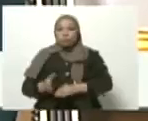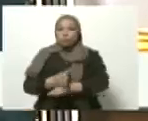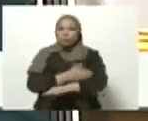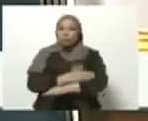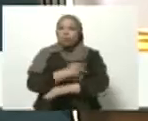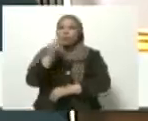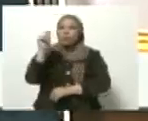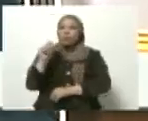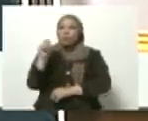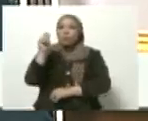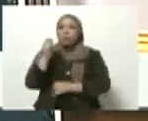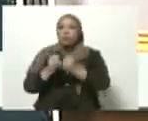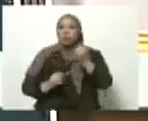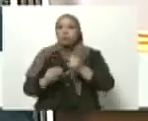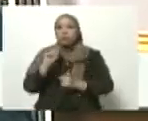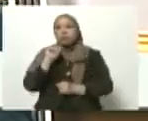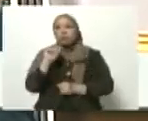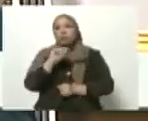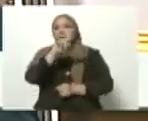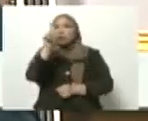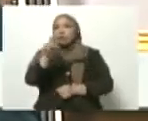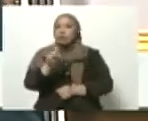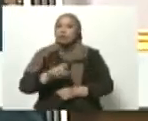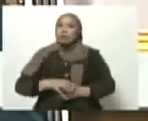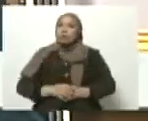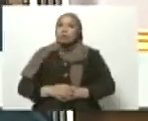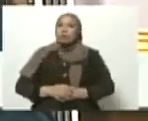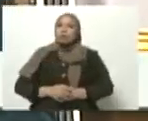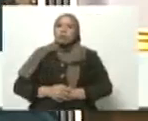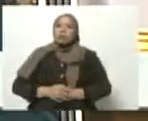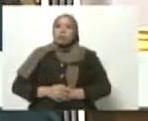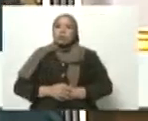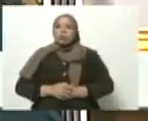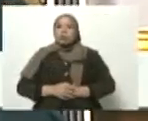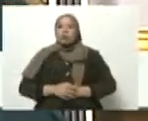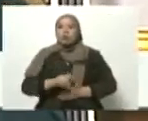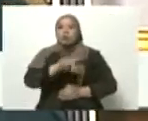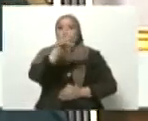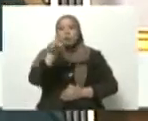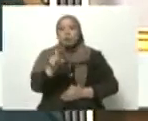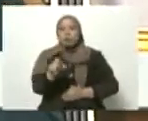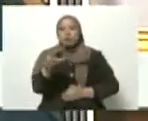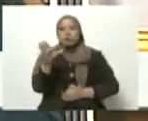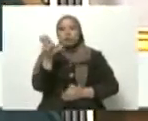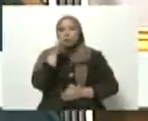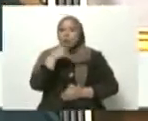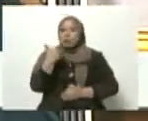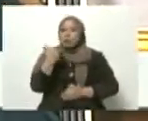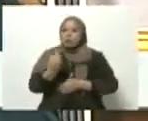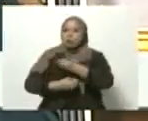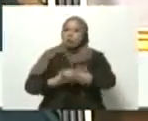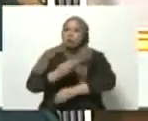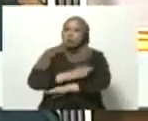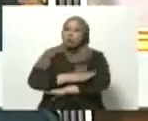aventuro señalar lo siguiente y preguntar lo siguiente. Pregunto yo, ¿no hemos actuado?